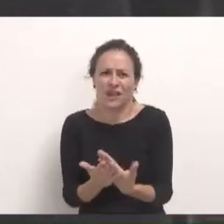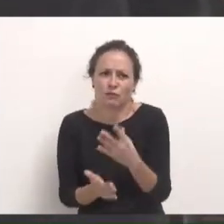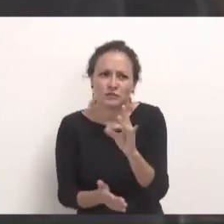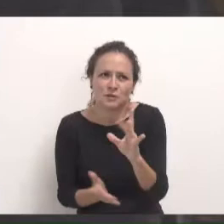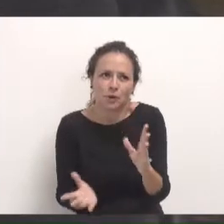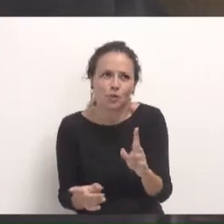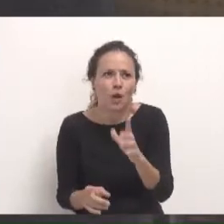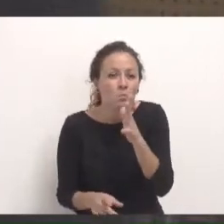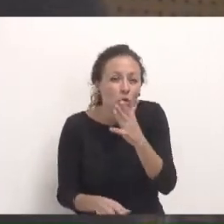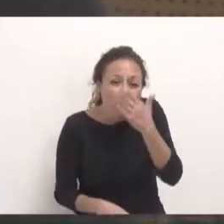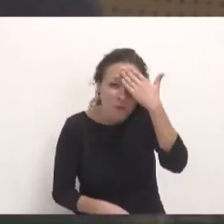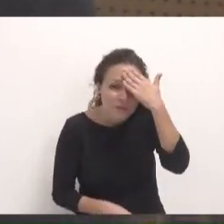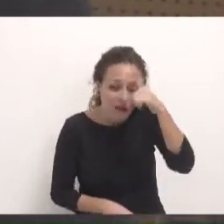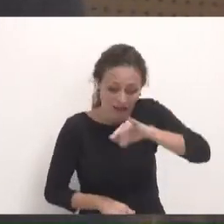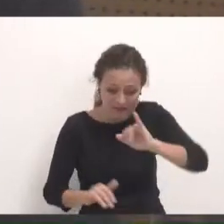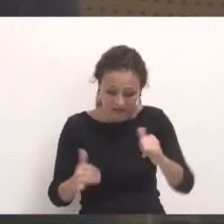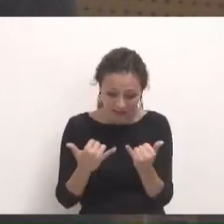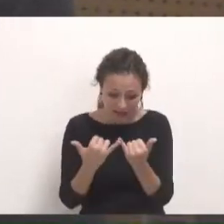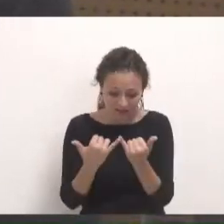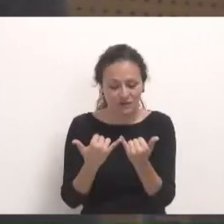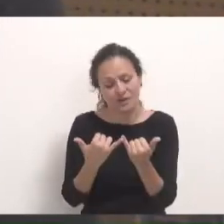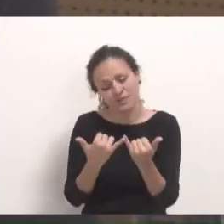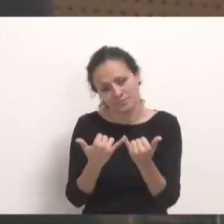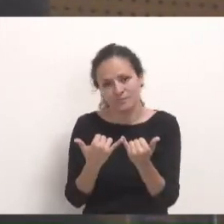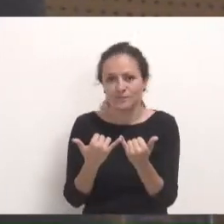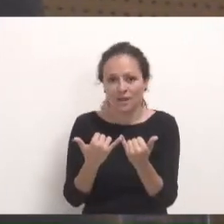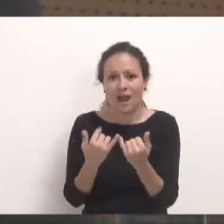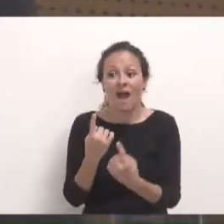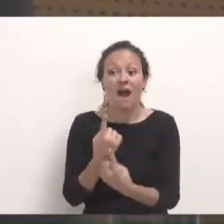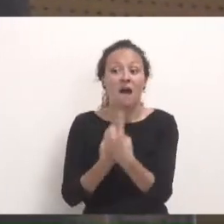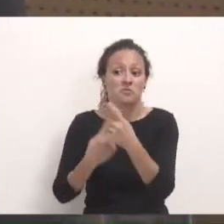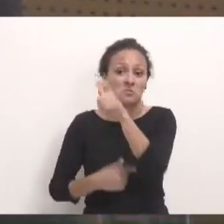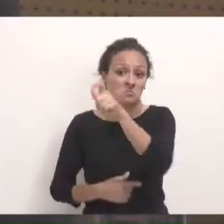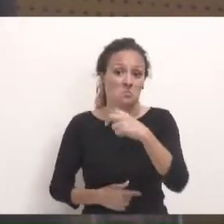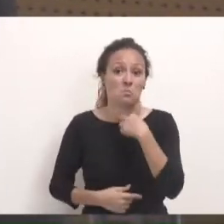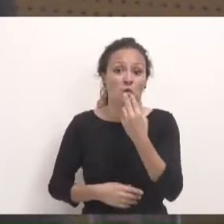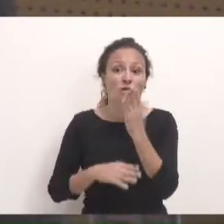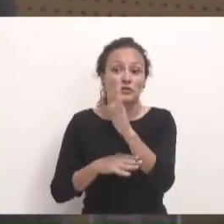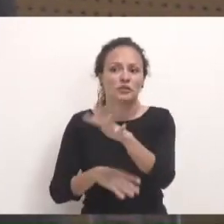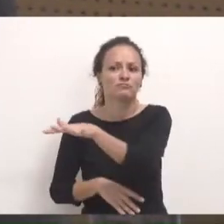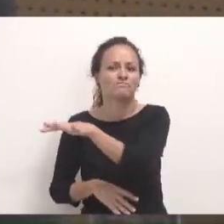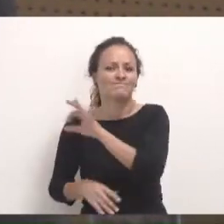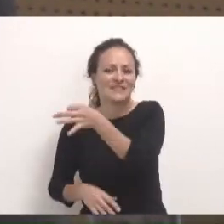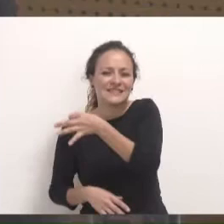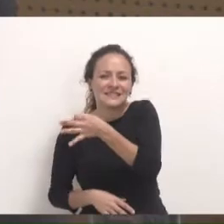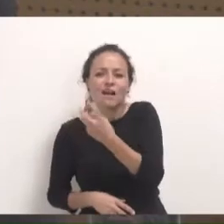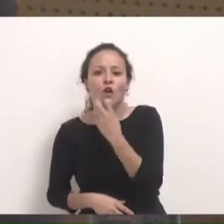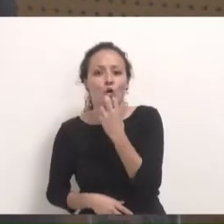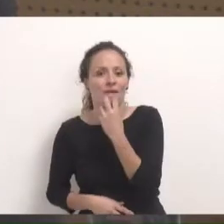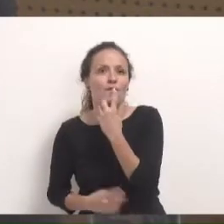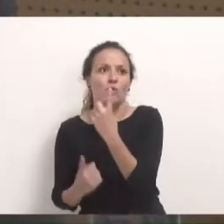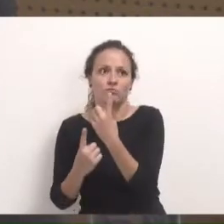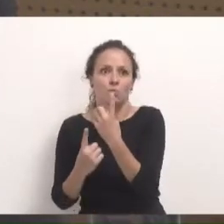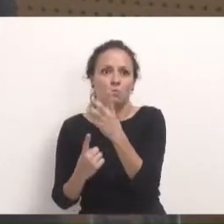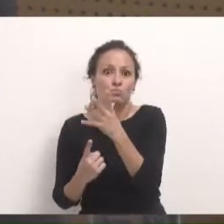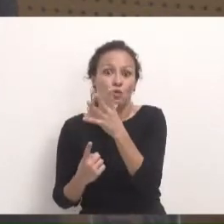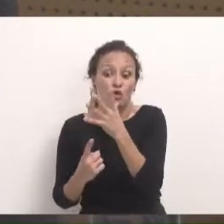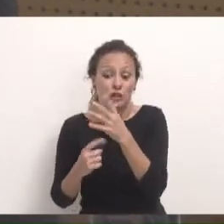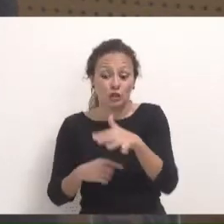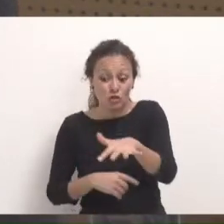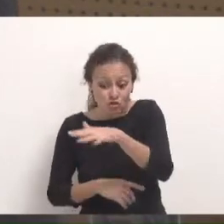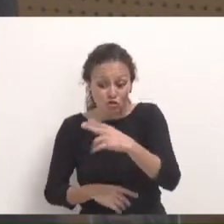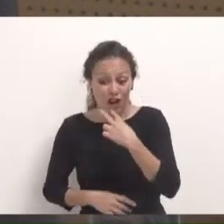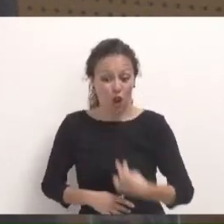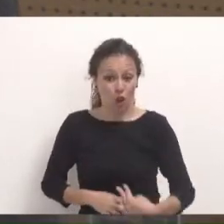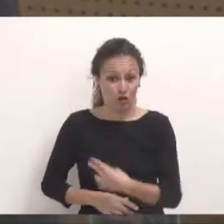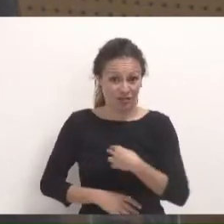principal, no solo aquí en Tenerife, sino también algunas portavoces desde La Gomera, ¿no?, por el colapso que existe en el puerto de los